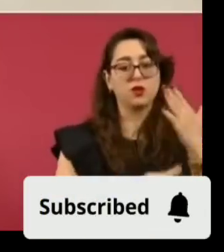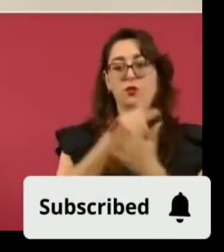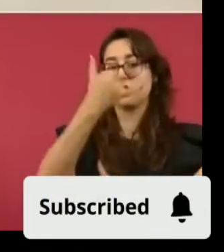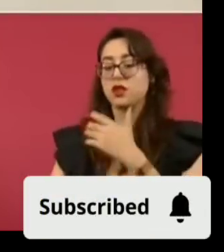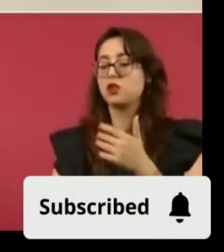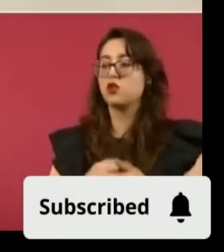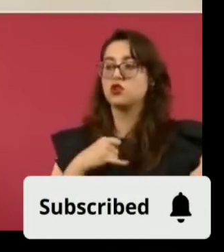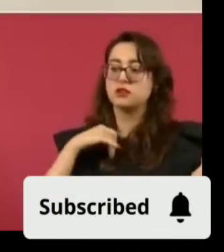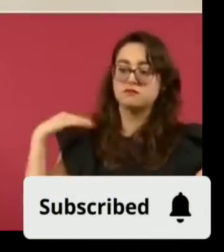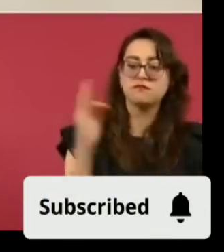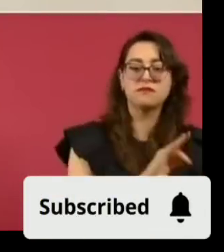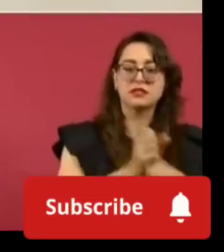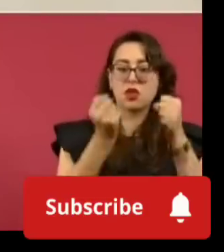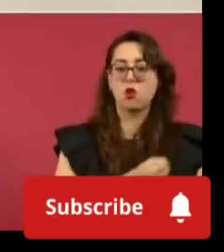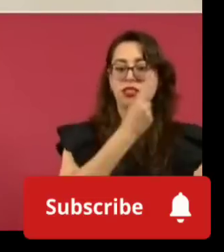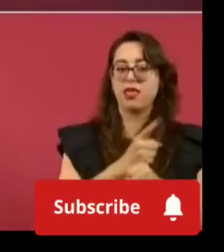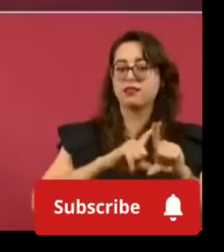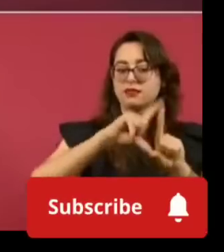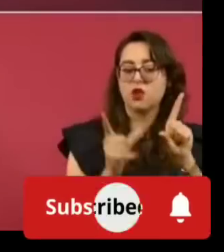público.